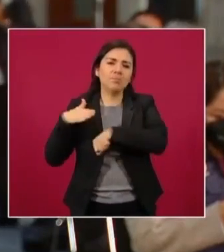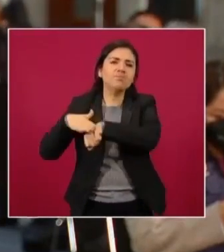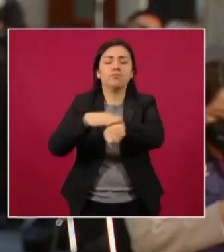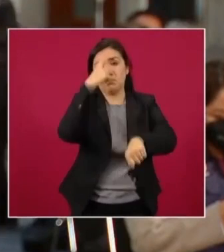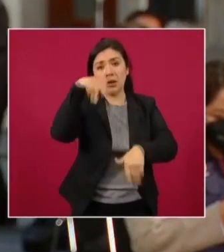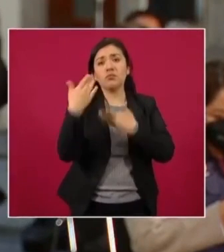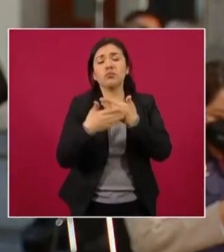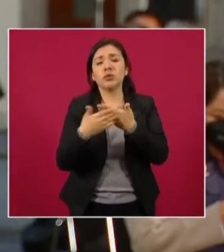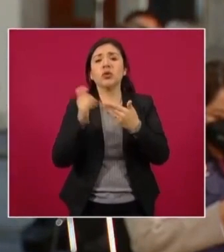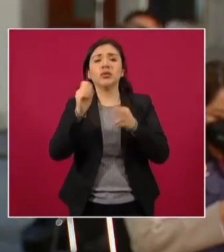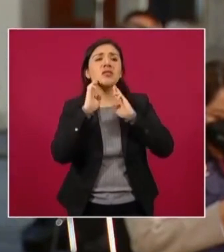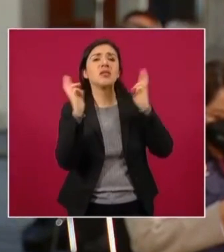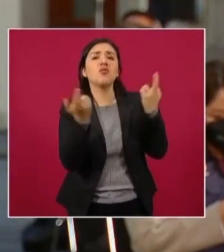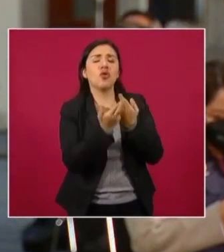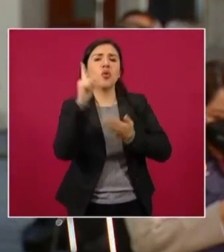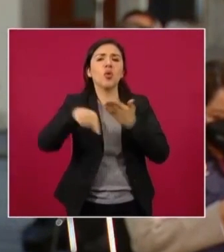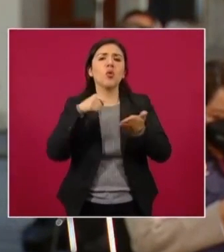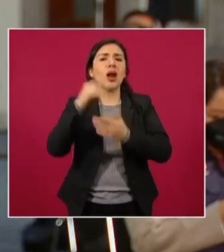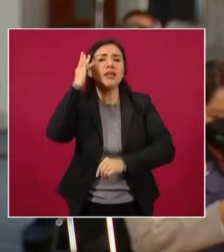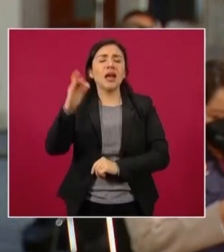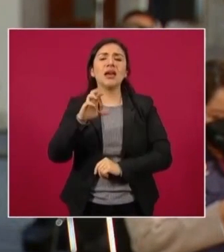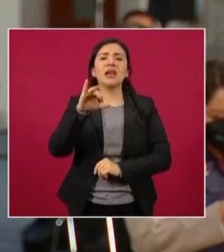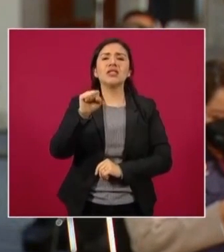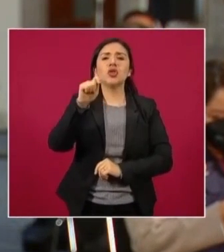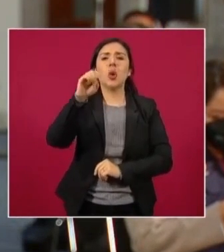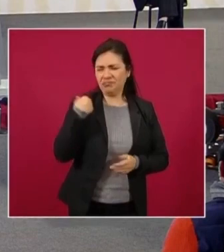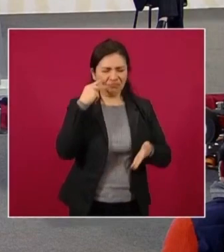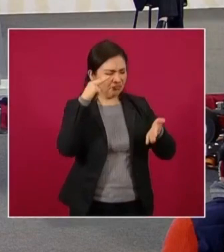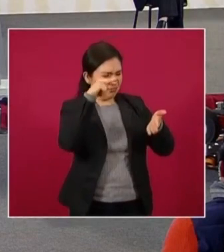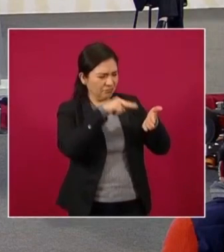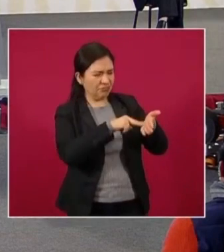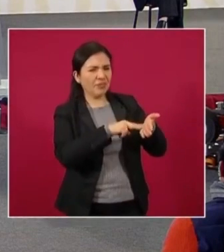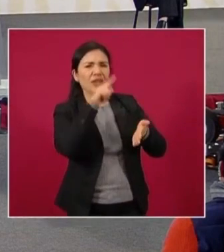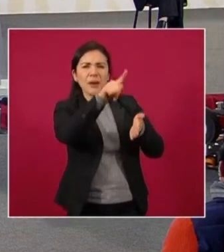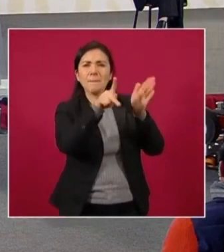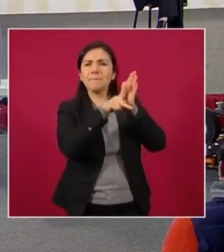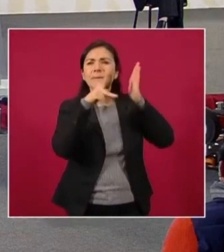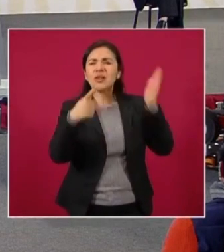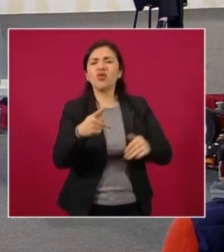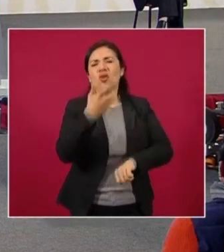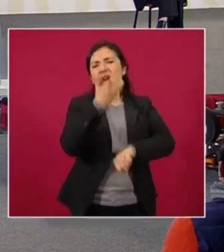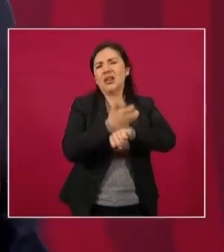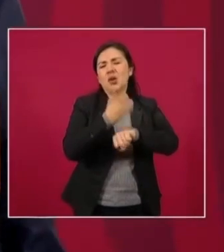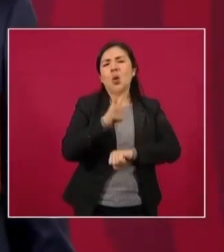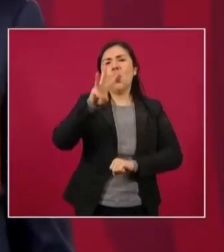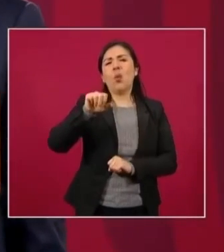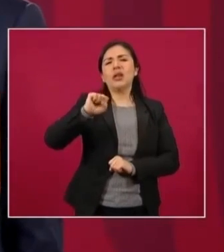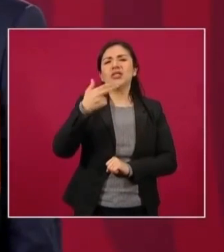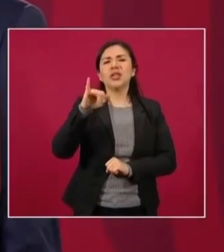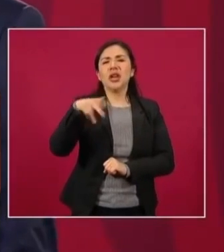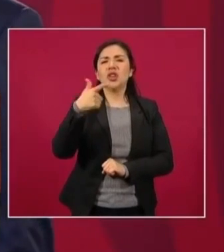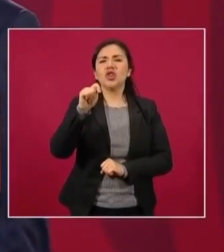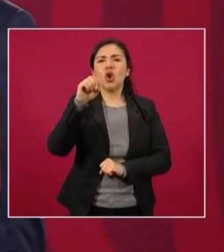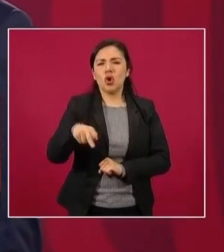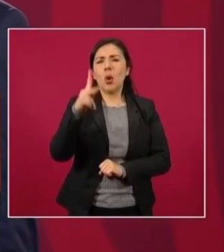se dice calumniado y responde con insultos hacia medios y periodistas del washington bolt le está pidiendo